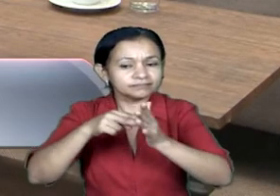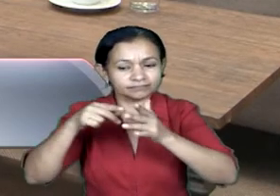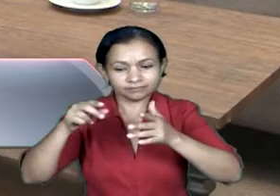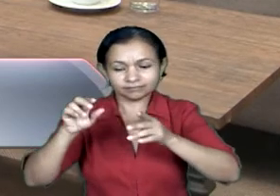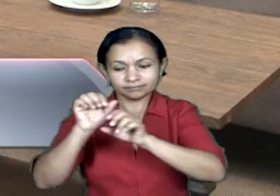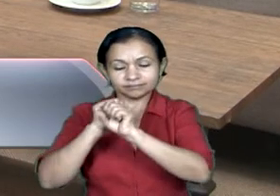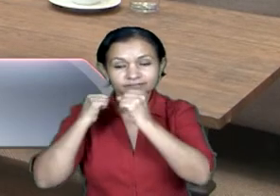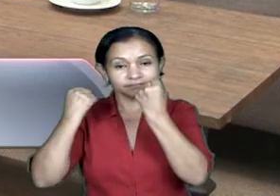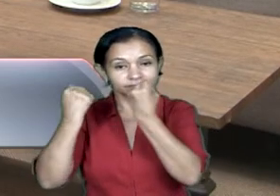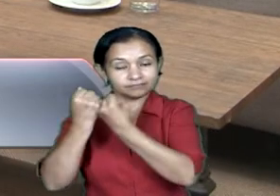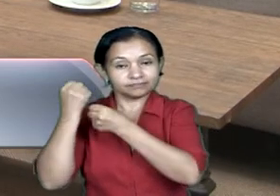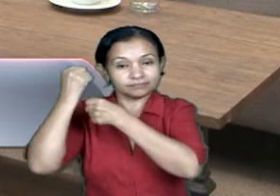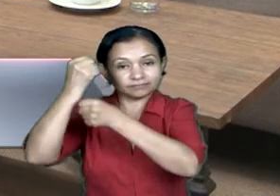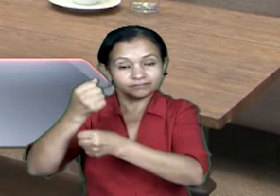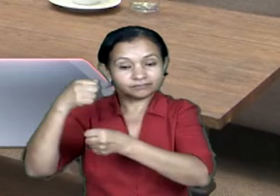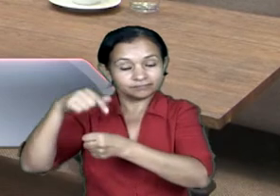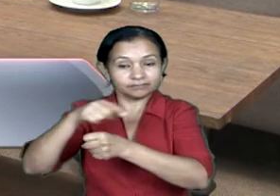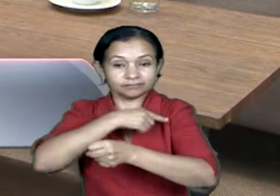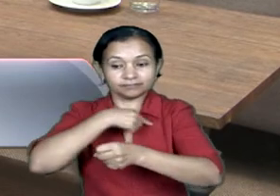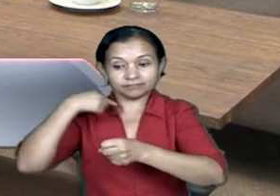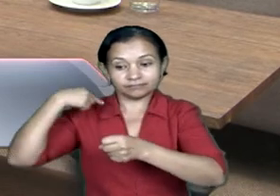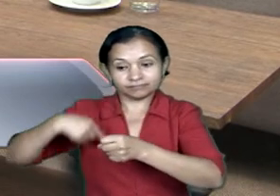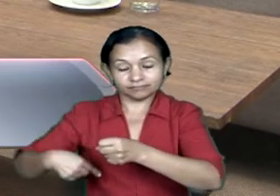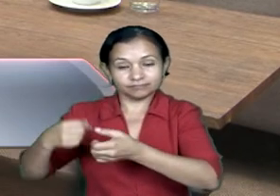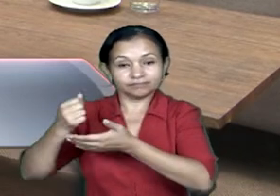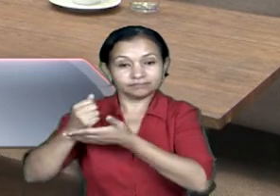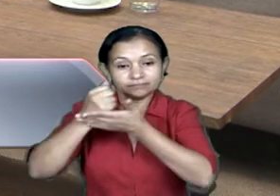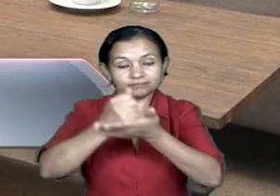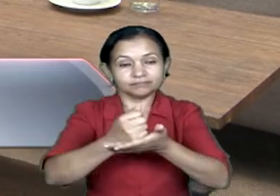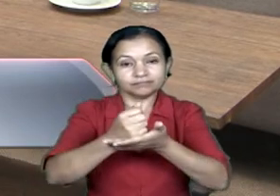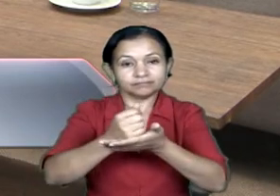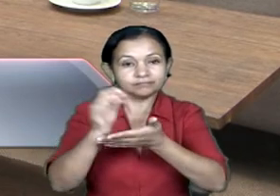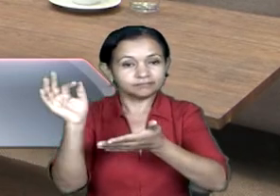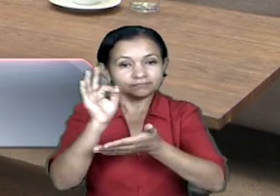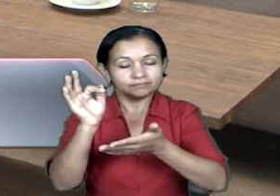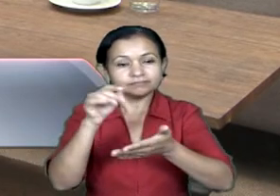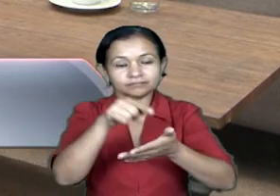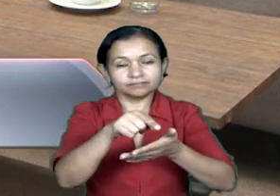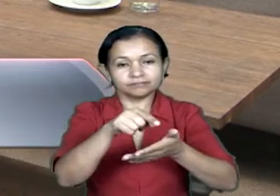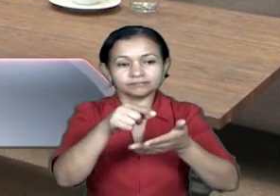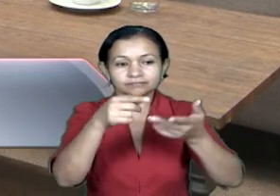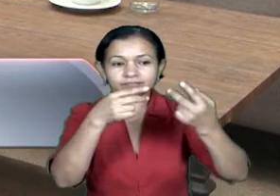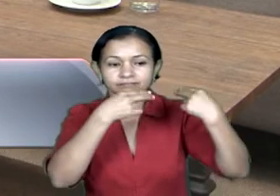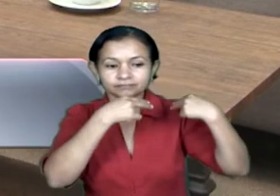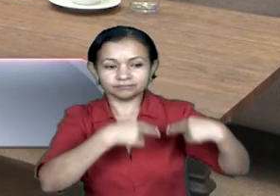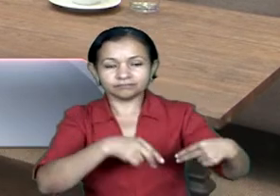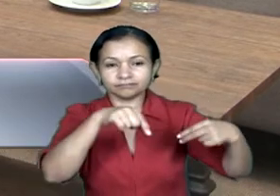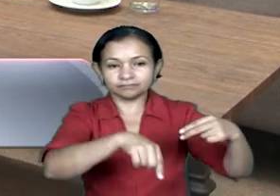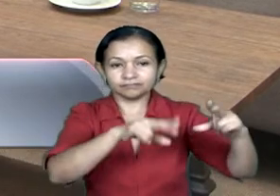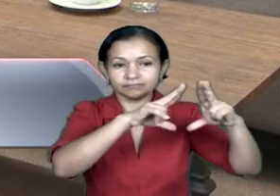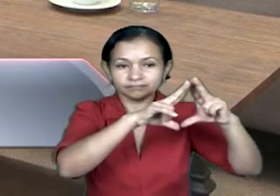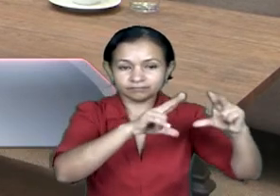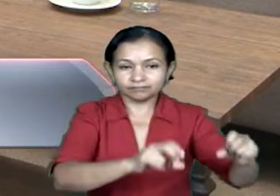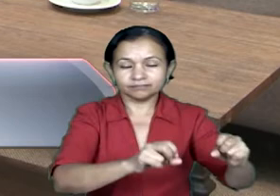la fundación, ¿no?, se encarga de la parte técnica, porque ellos tienen recursos humanos.